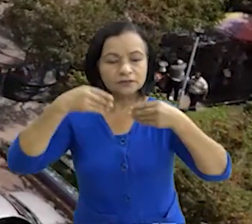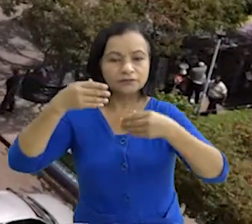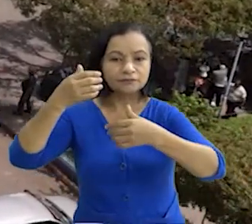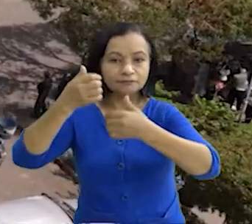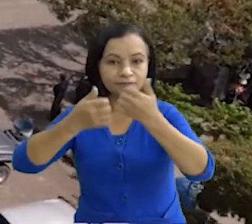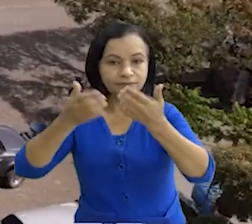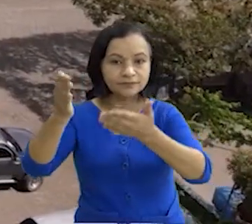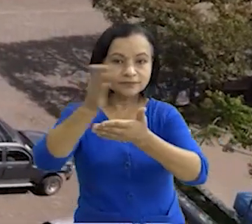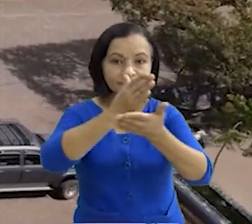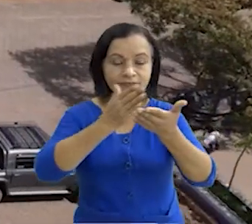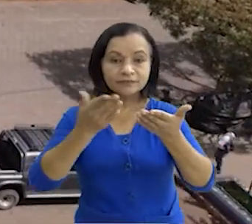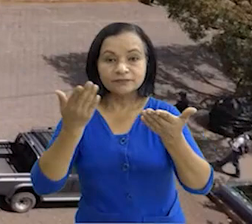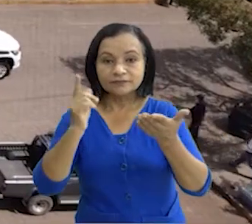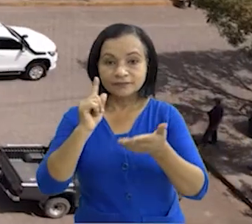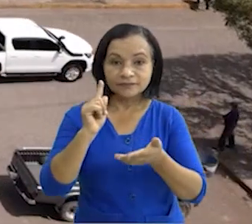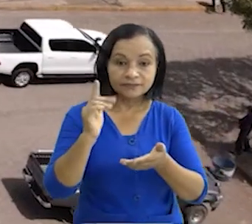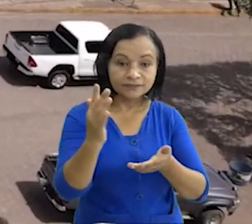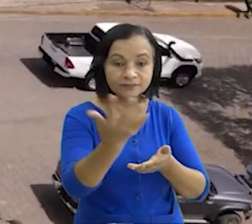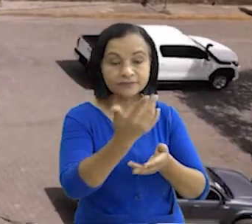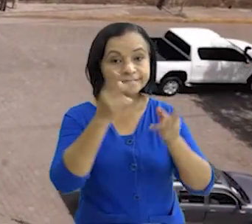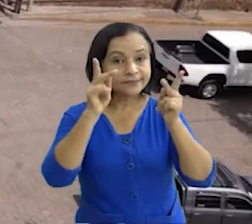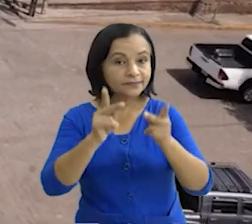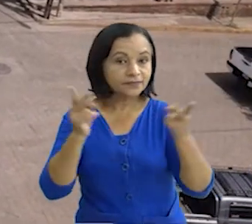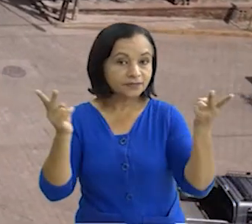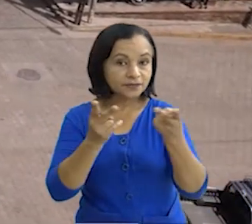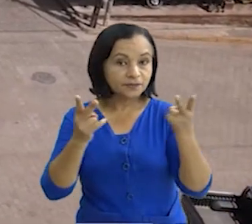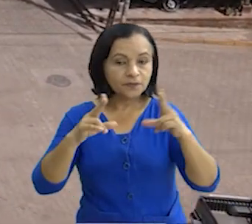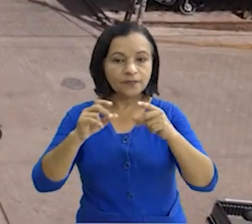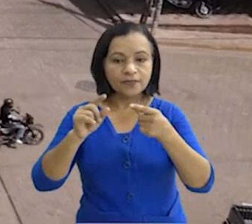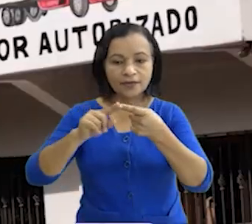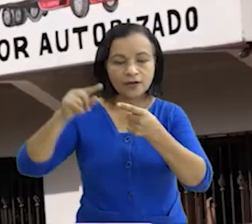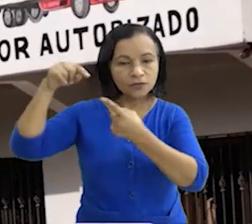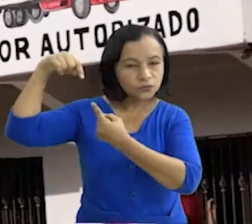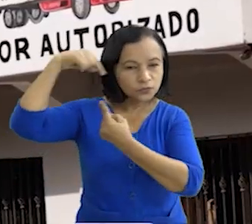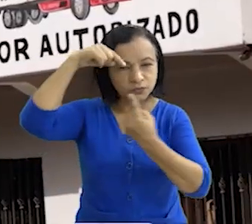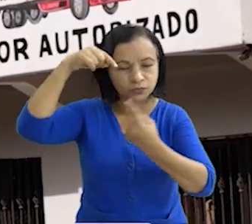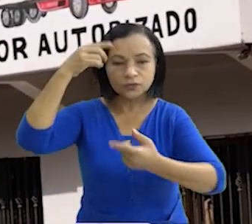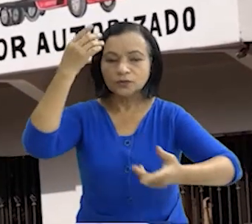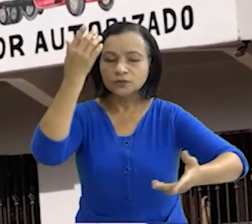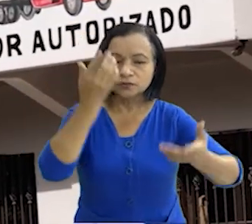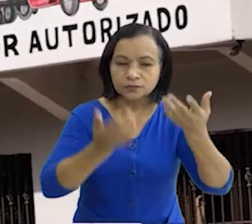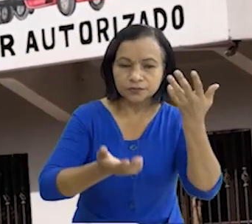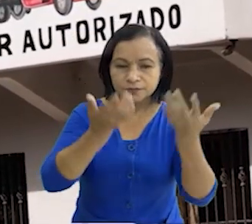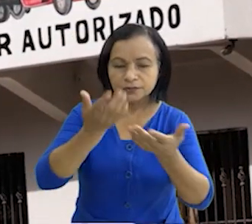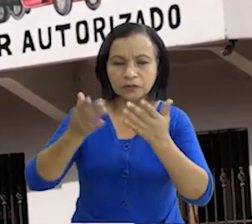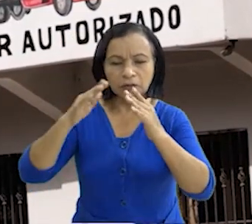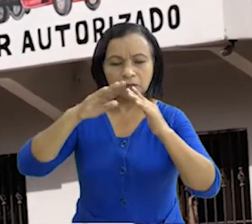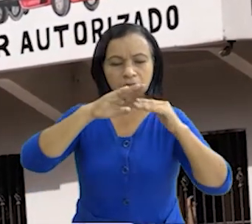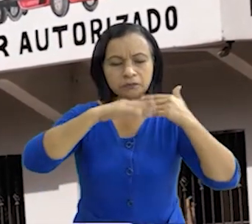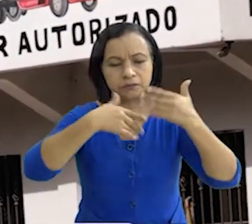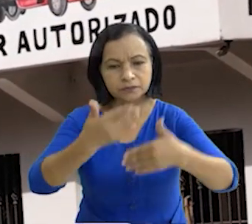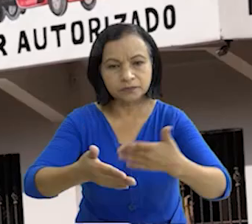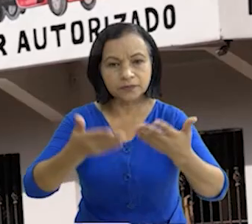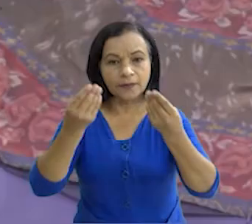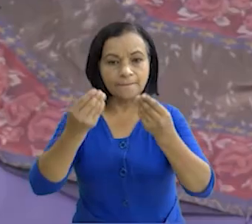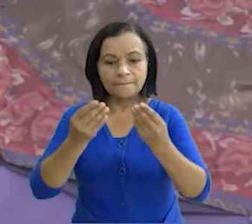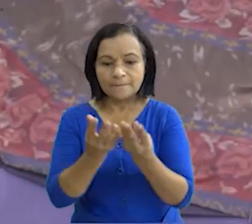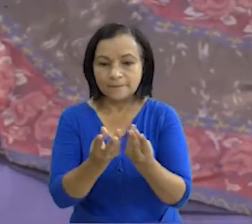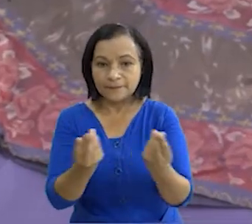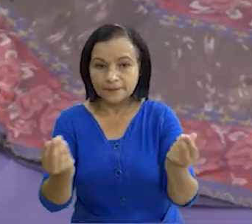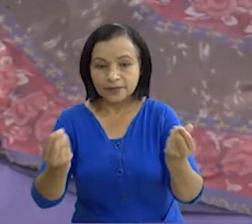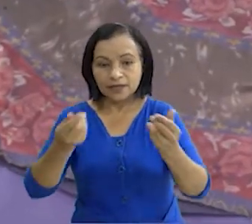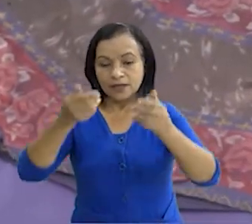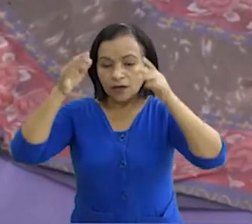de todo lo que padecemos los nicaragüenses, es decir, de los huracanes, de los incendios, de los derrumbes, de la movilización de tierra,